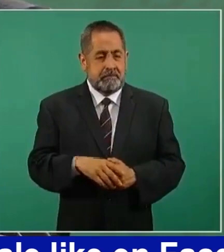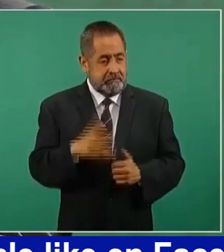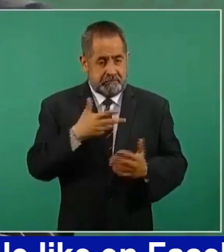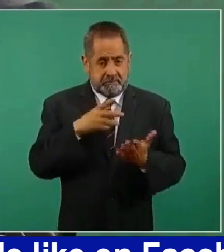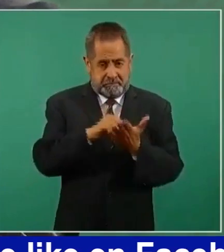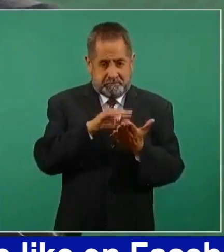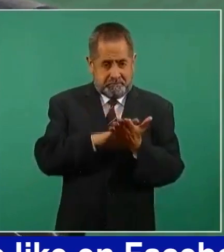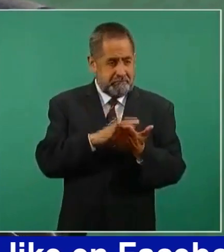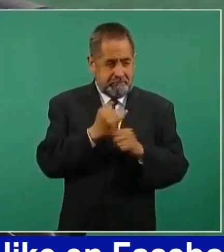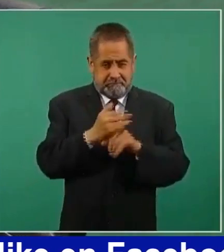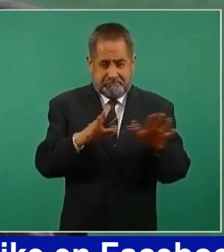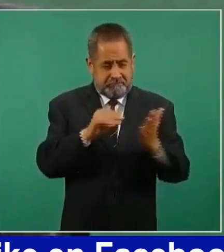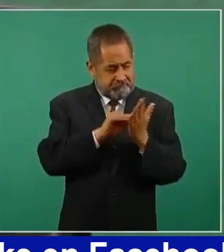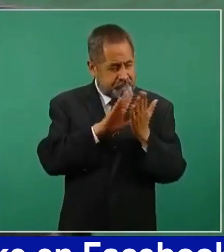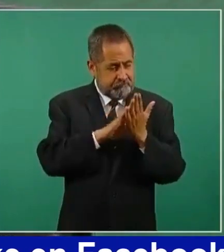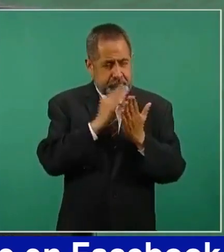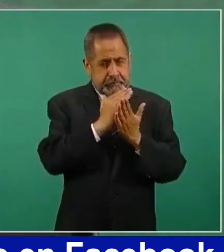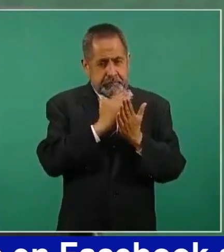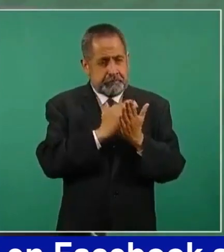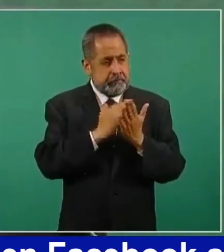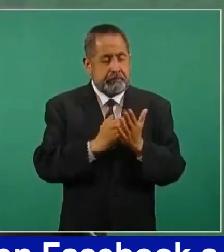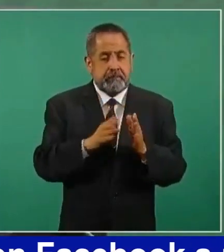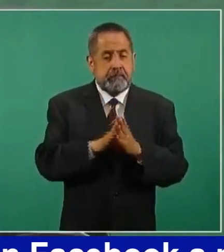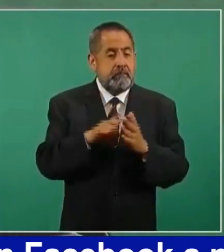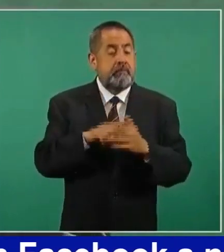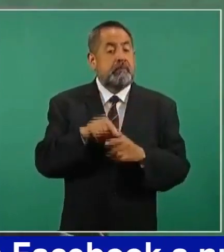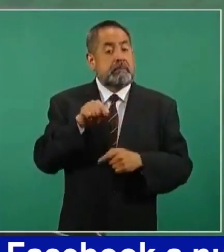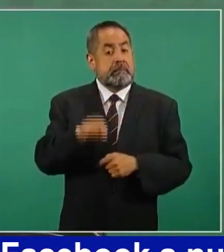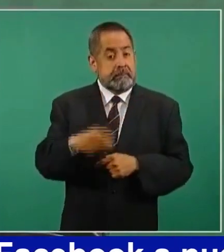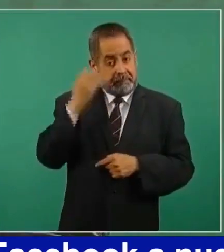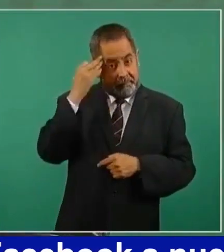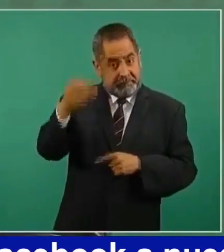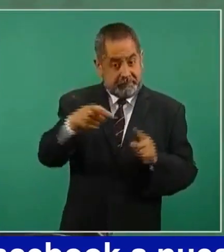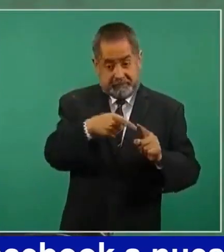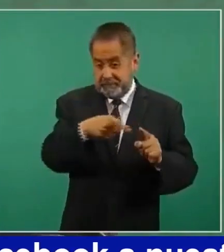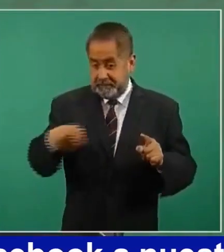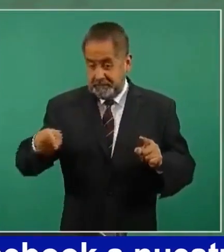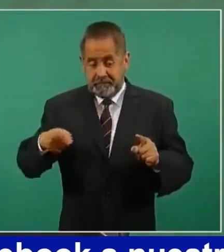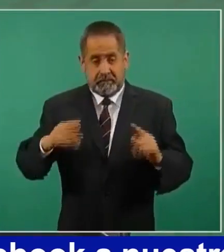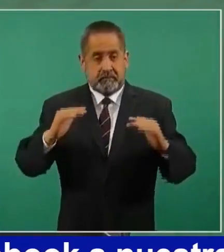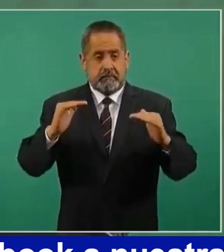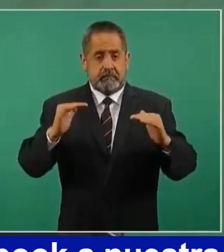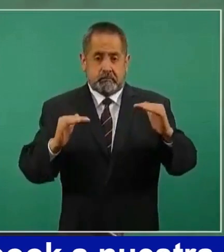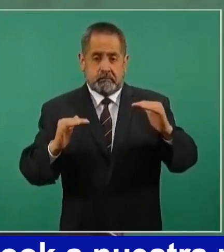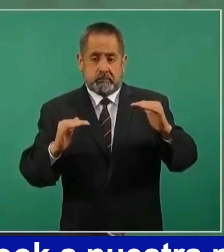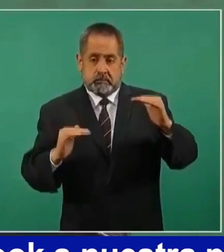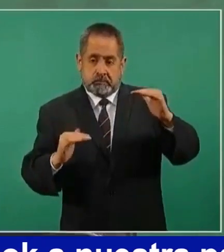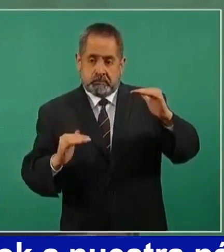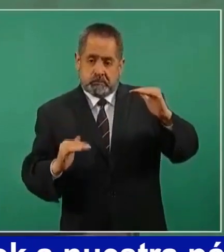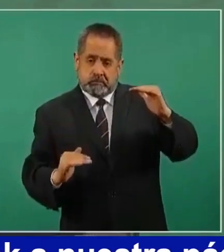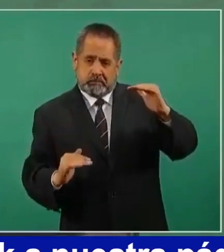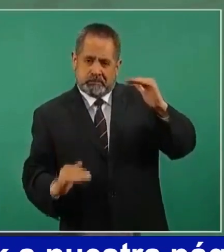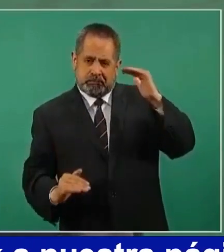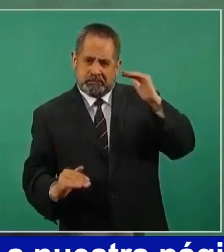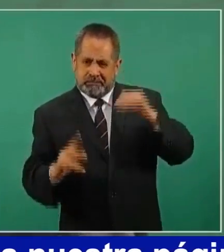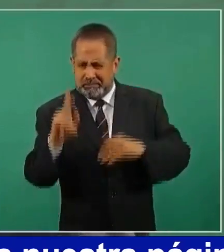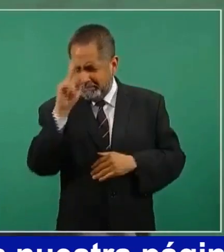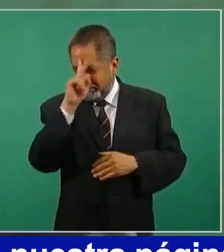Tienen información de cómo creció la desigualdad en el sexenio de